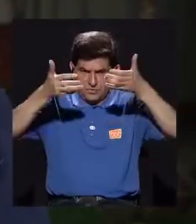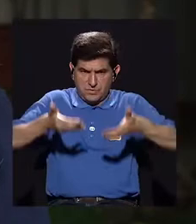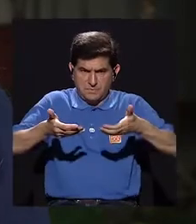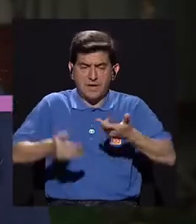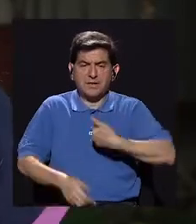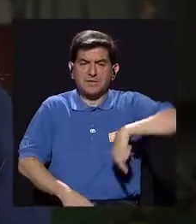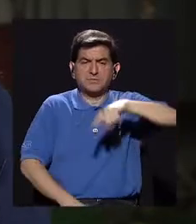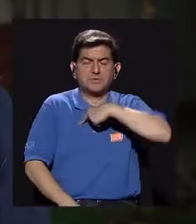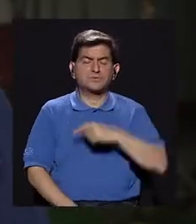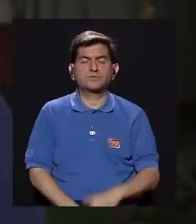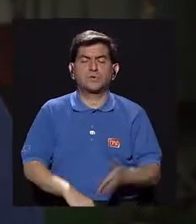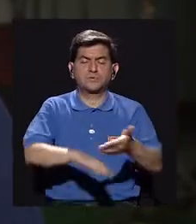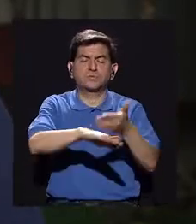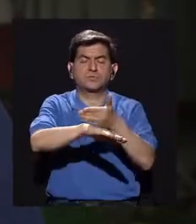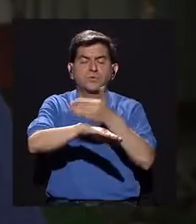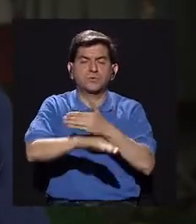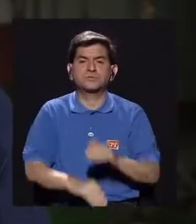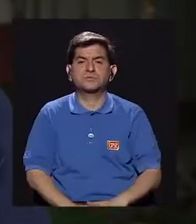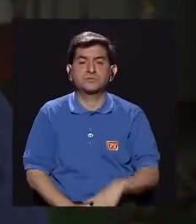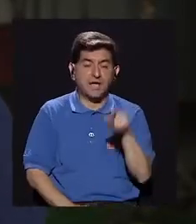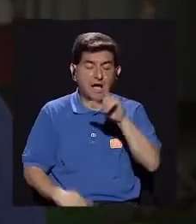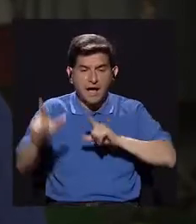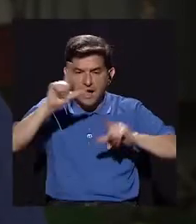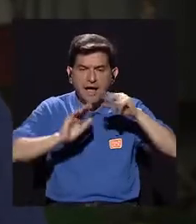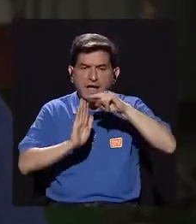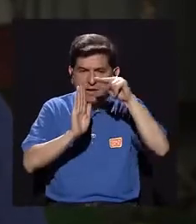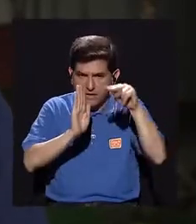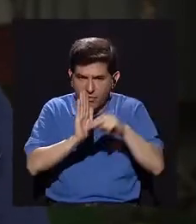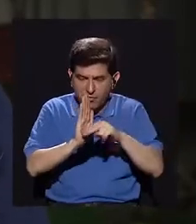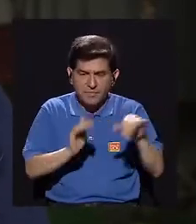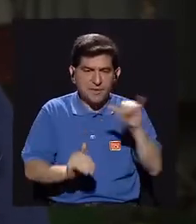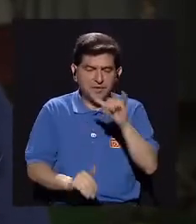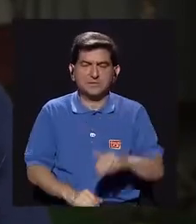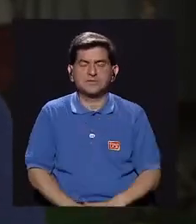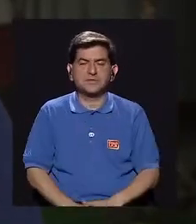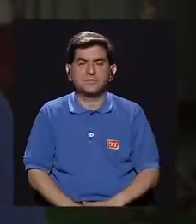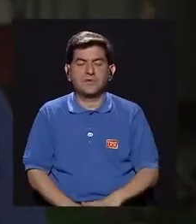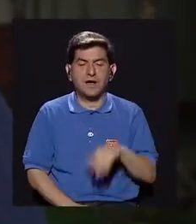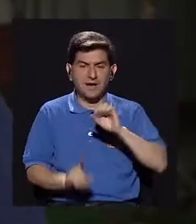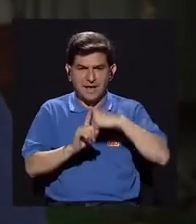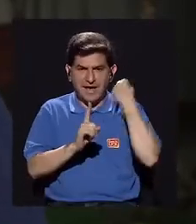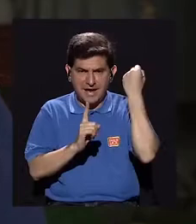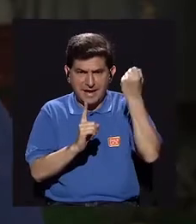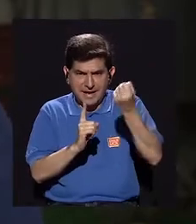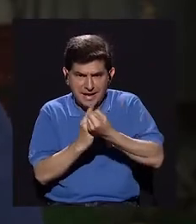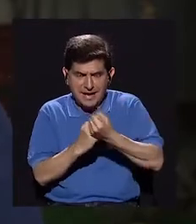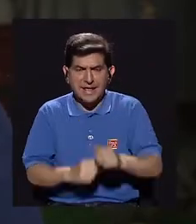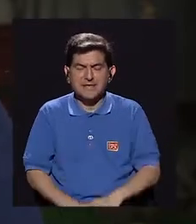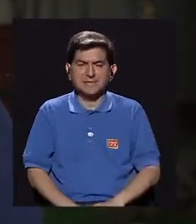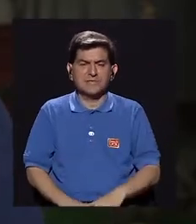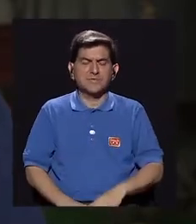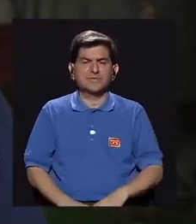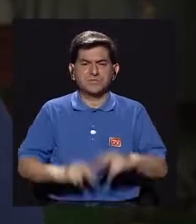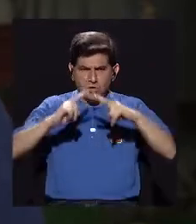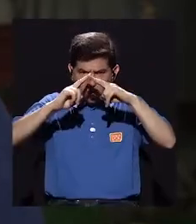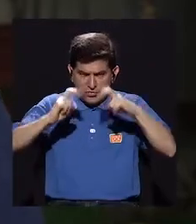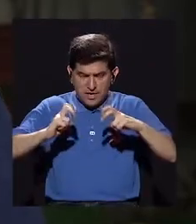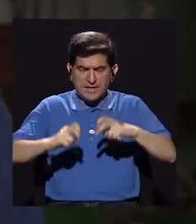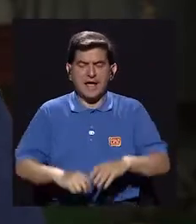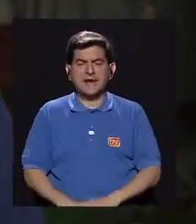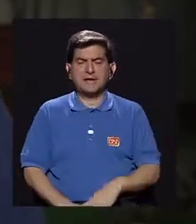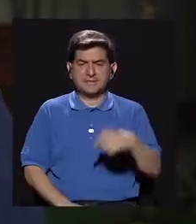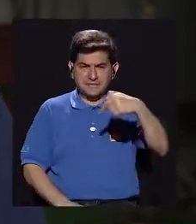el peso, vamos a tener mejoría en los parámetros de laboratorio y en los parámetros histológicos. ¿Qué significa esto? En la